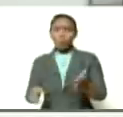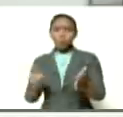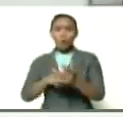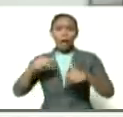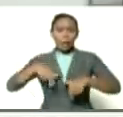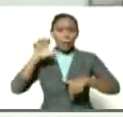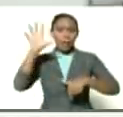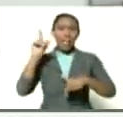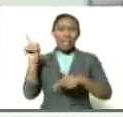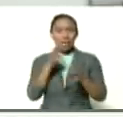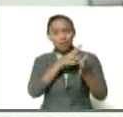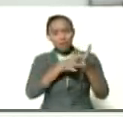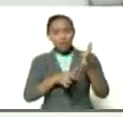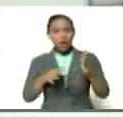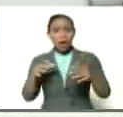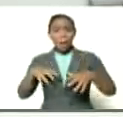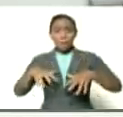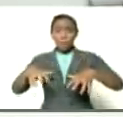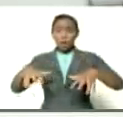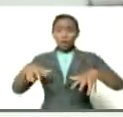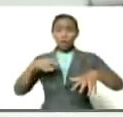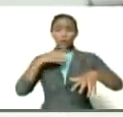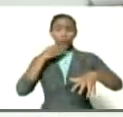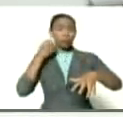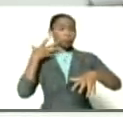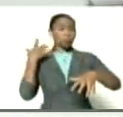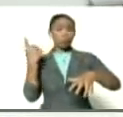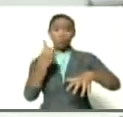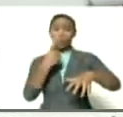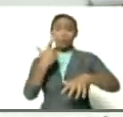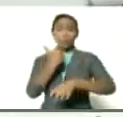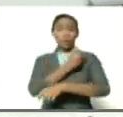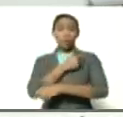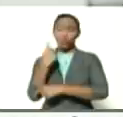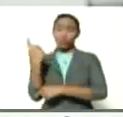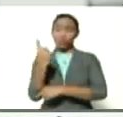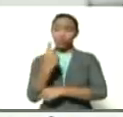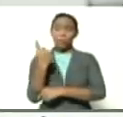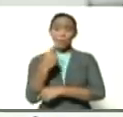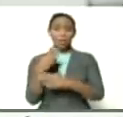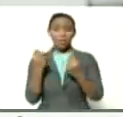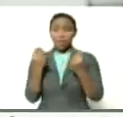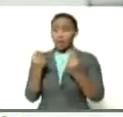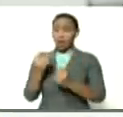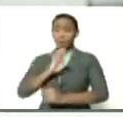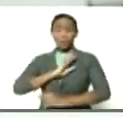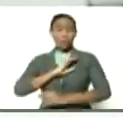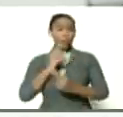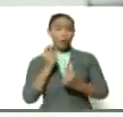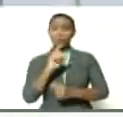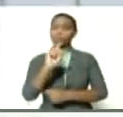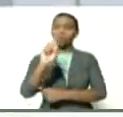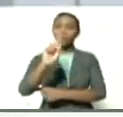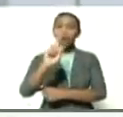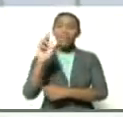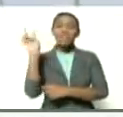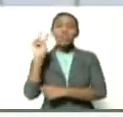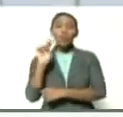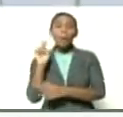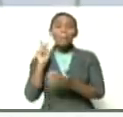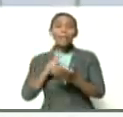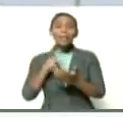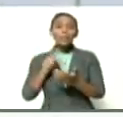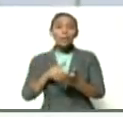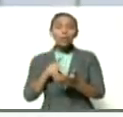ese esquema de los países ricos, donde solamente se pueden vacunar los que tienen dinero para vacunarse. No, Venezuela